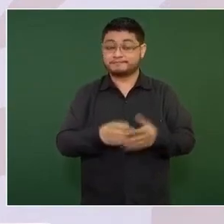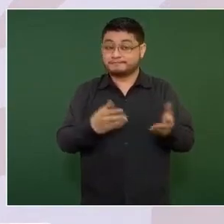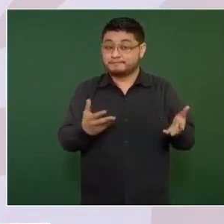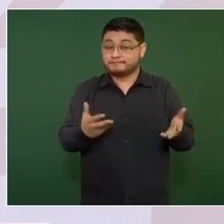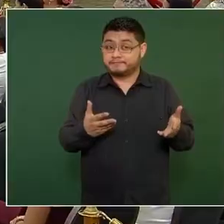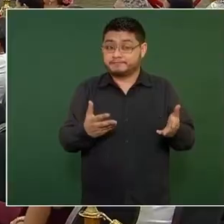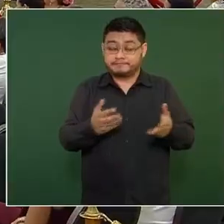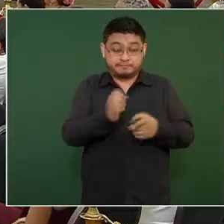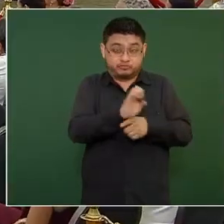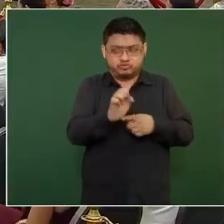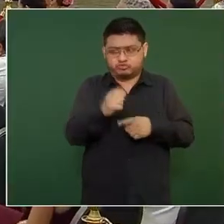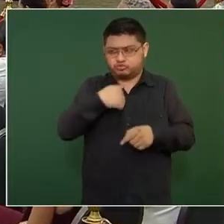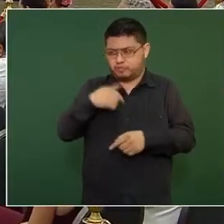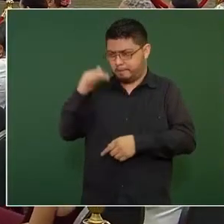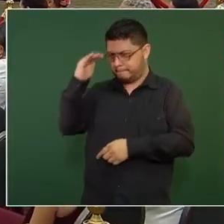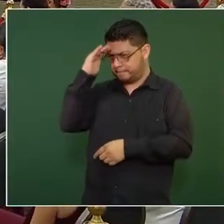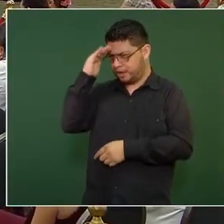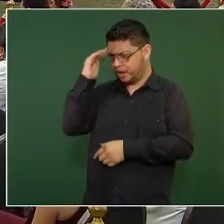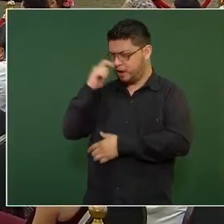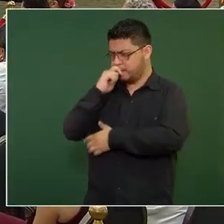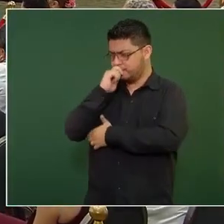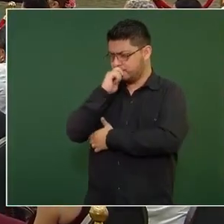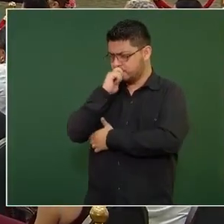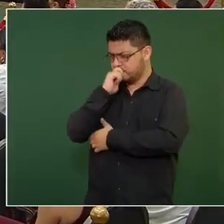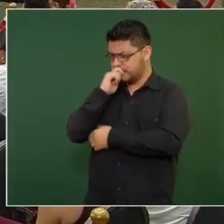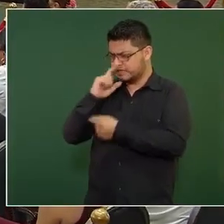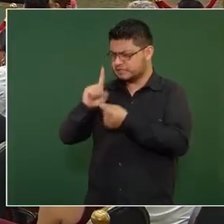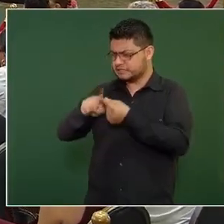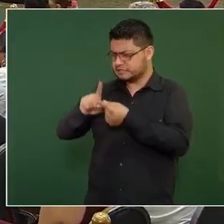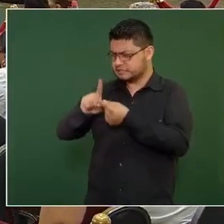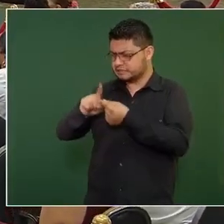ya estaba yo pensando a quién poner. O sea,